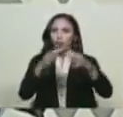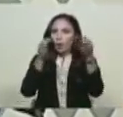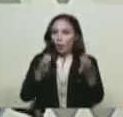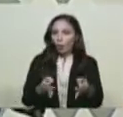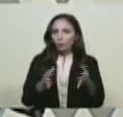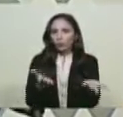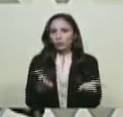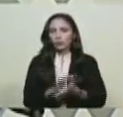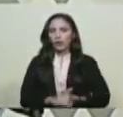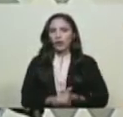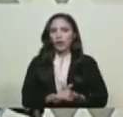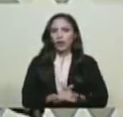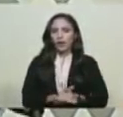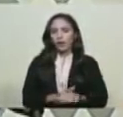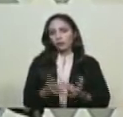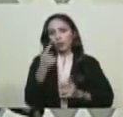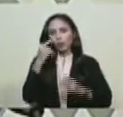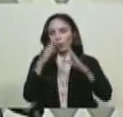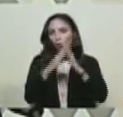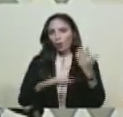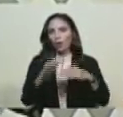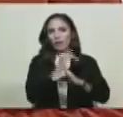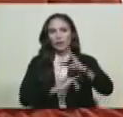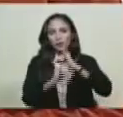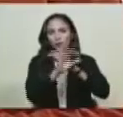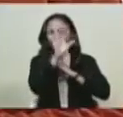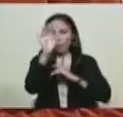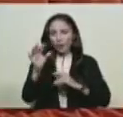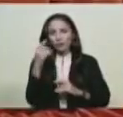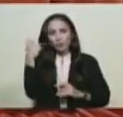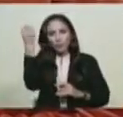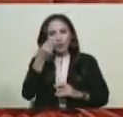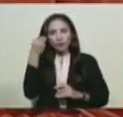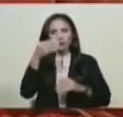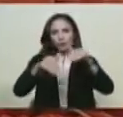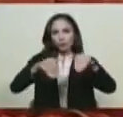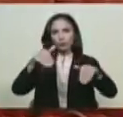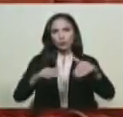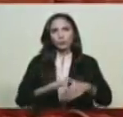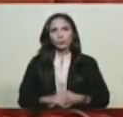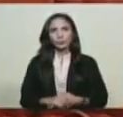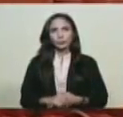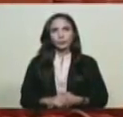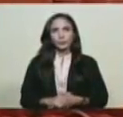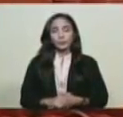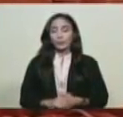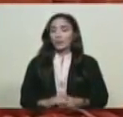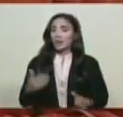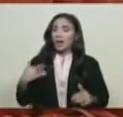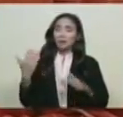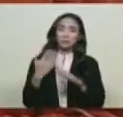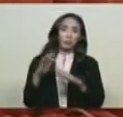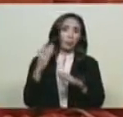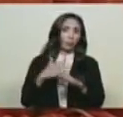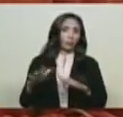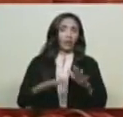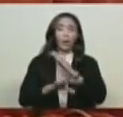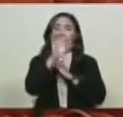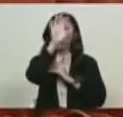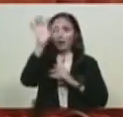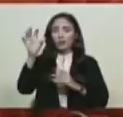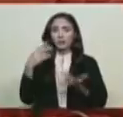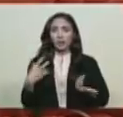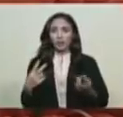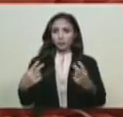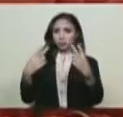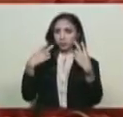electoral justo a los ojos de la comunidad internacional. A los ojos de la comunidad internacional no tenemos que hacer nada en este país. Nosotros hacemos